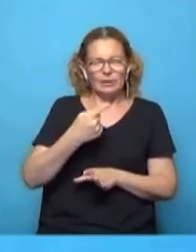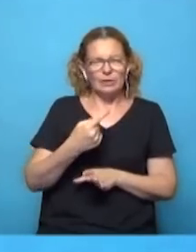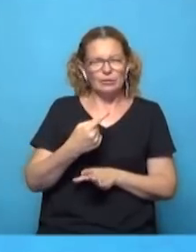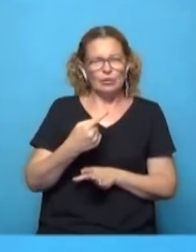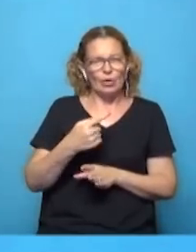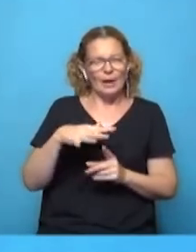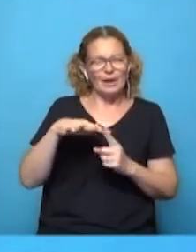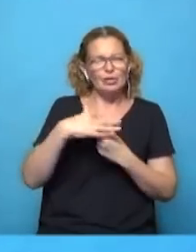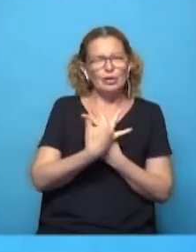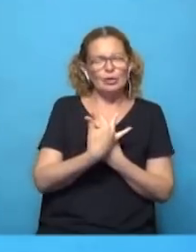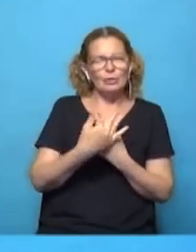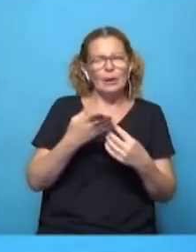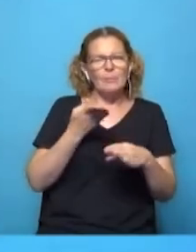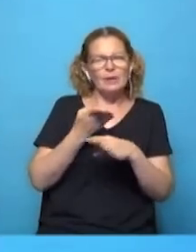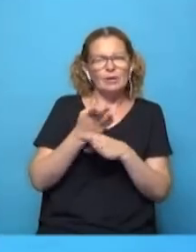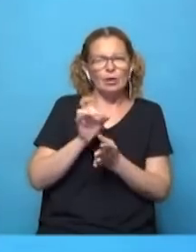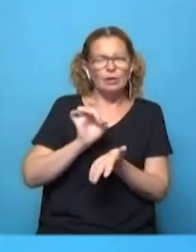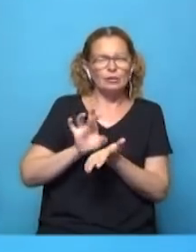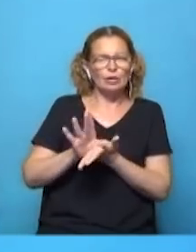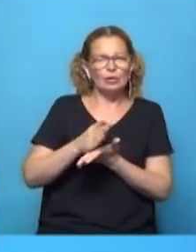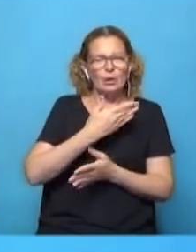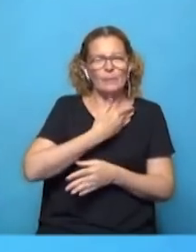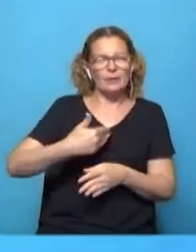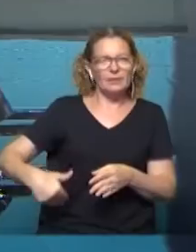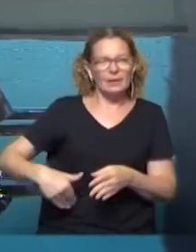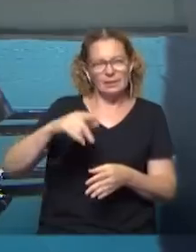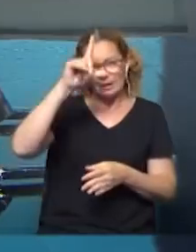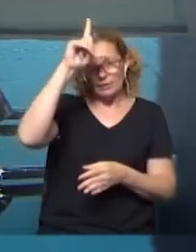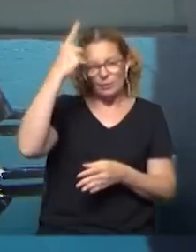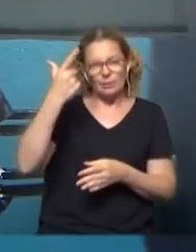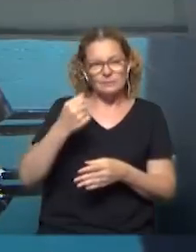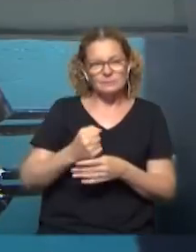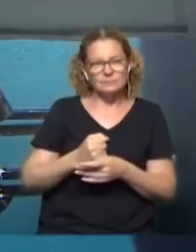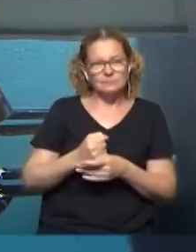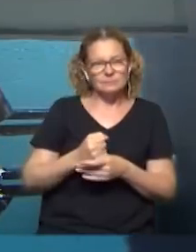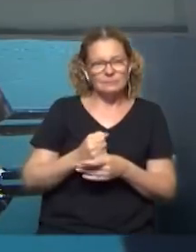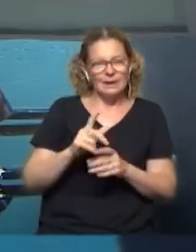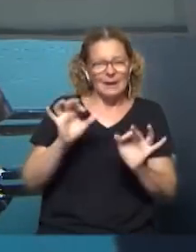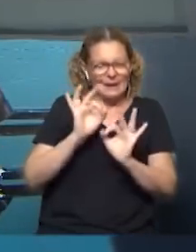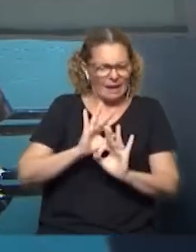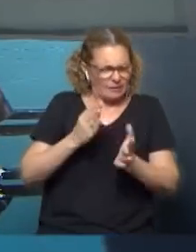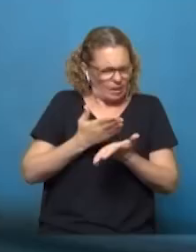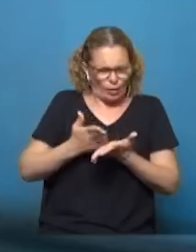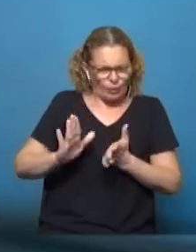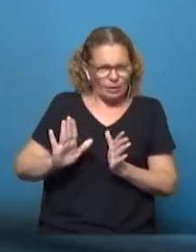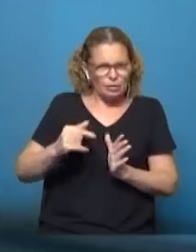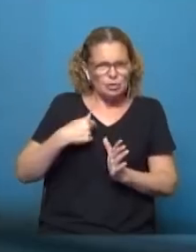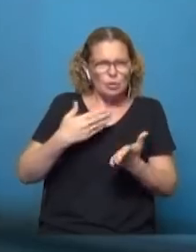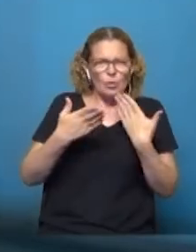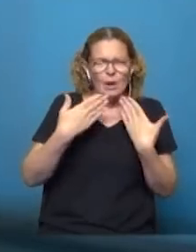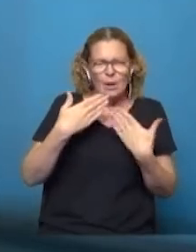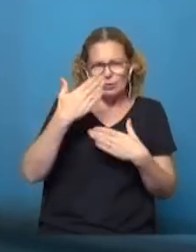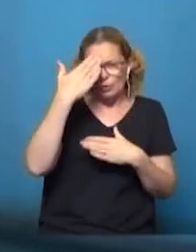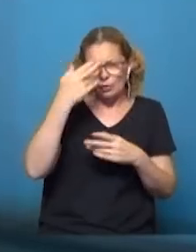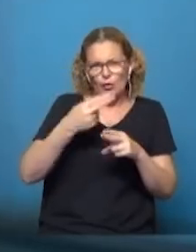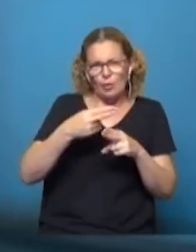en torno a bueno el pedido de renuncia concretamente del presidente de la calle no se tiene que desmarcar nadie porque yo no hablo En nombre